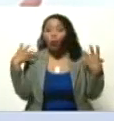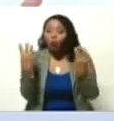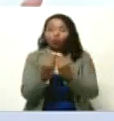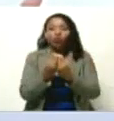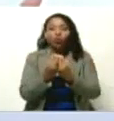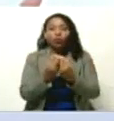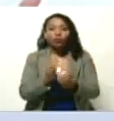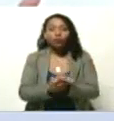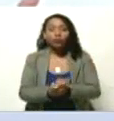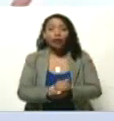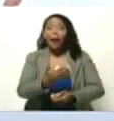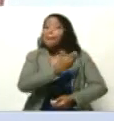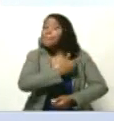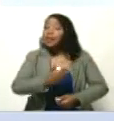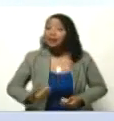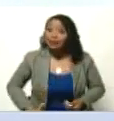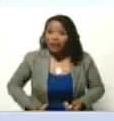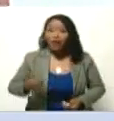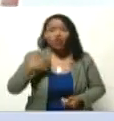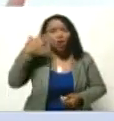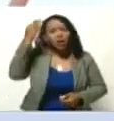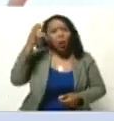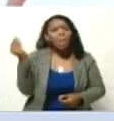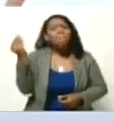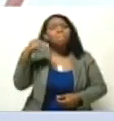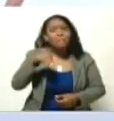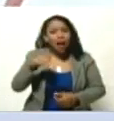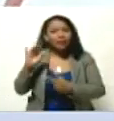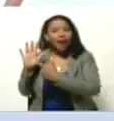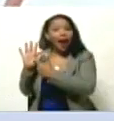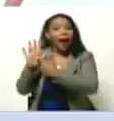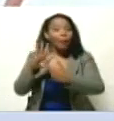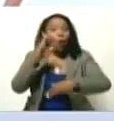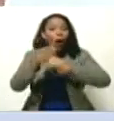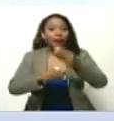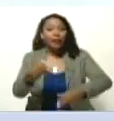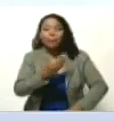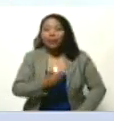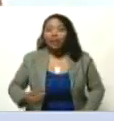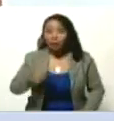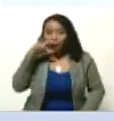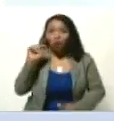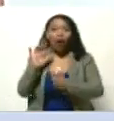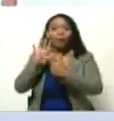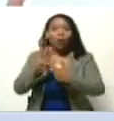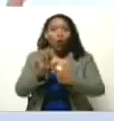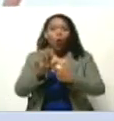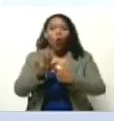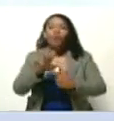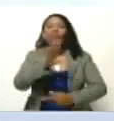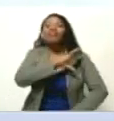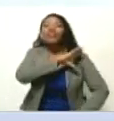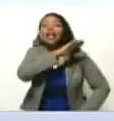El presidente creo que es el que más da el ejemplo en eso, de tener una dirección colectiva,